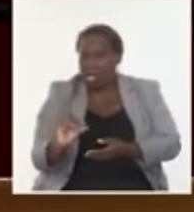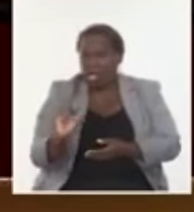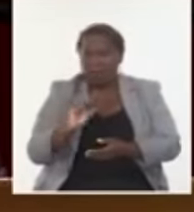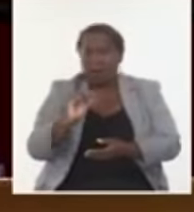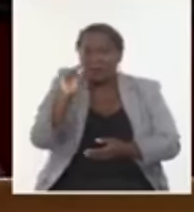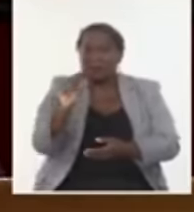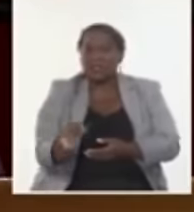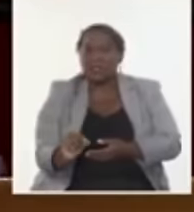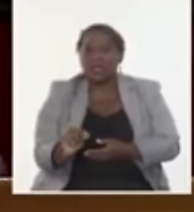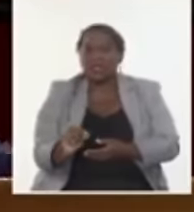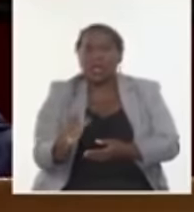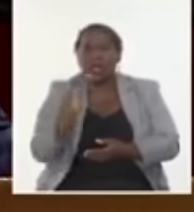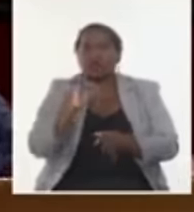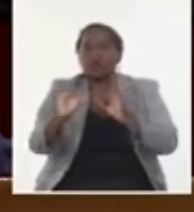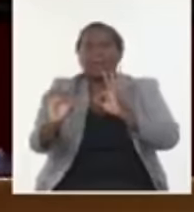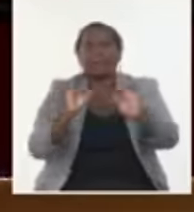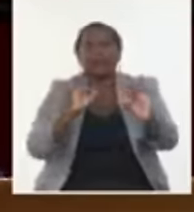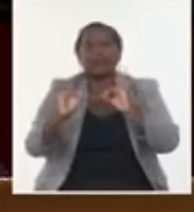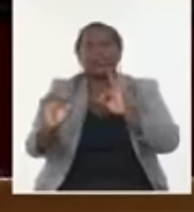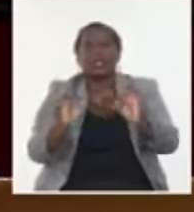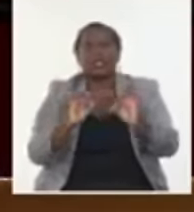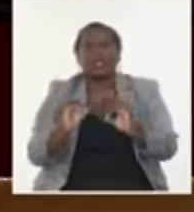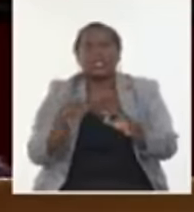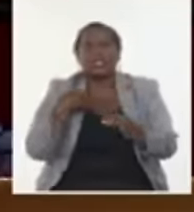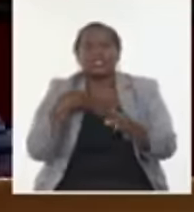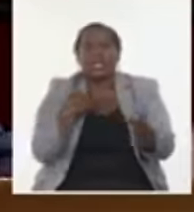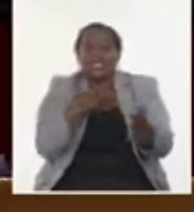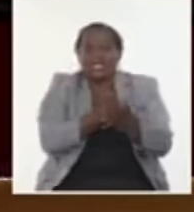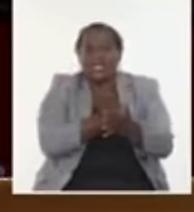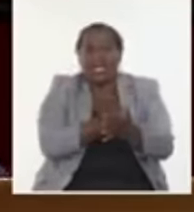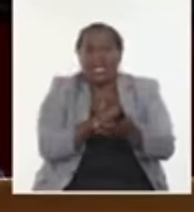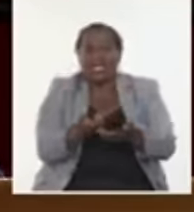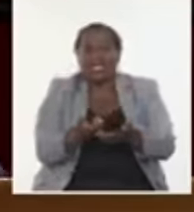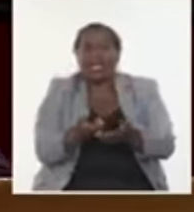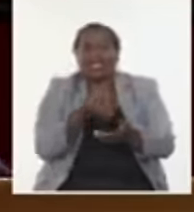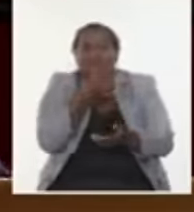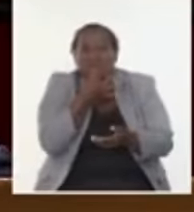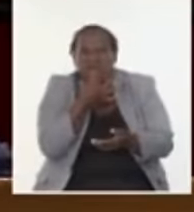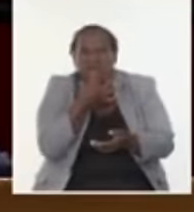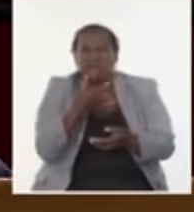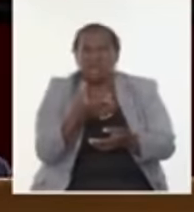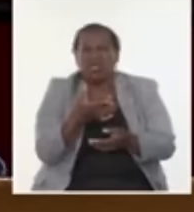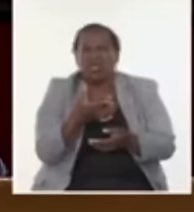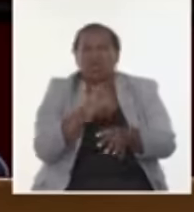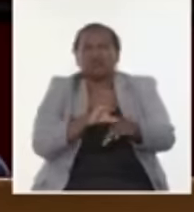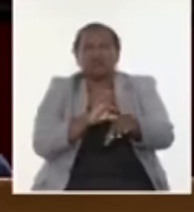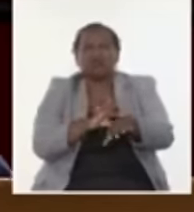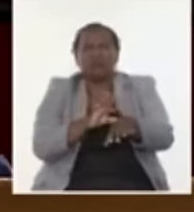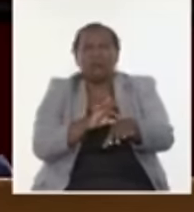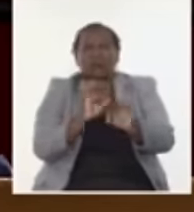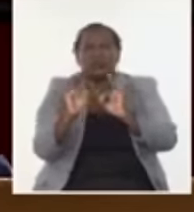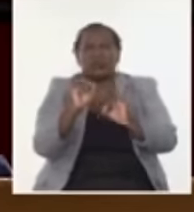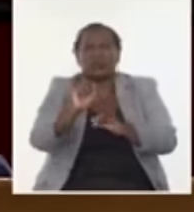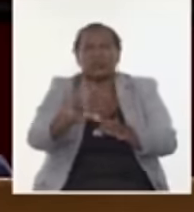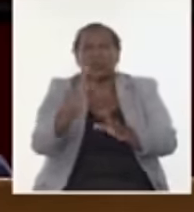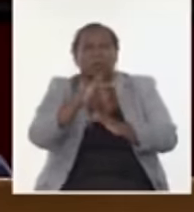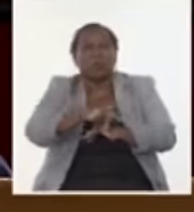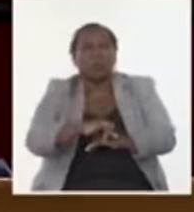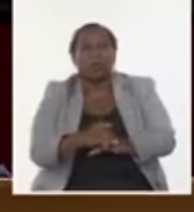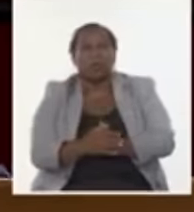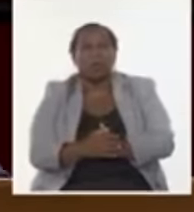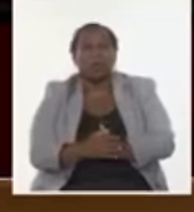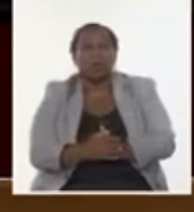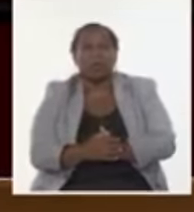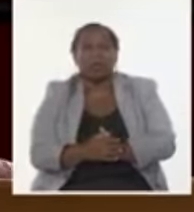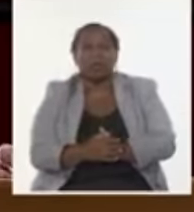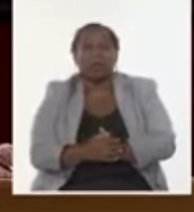están desprotegidas. Si tienen un accidente, si envejecen, no tienen seguridad social.